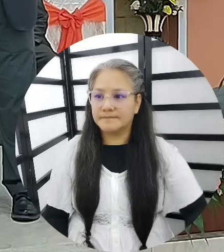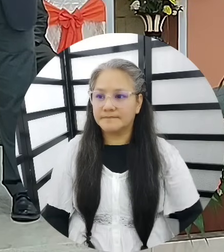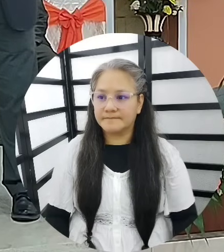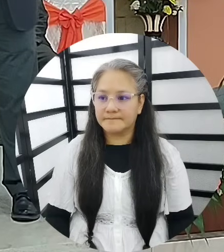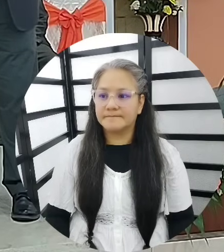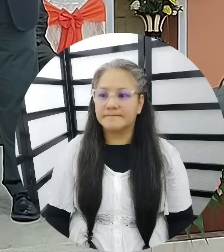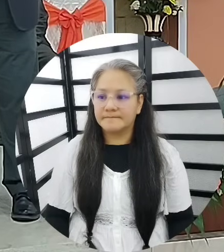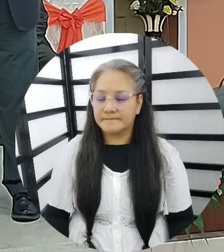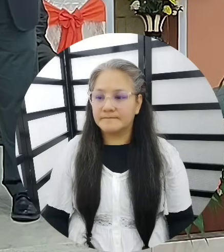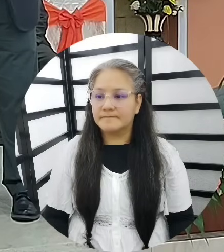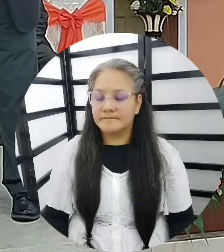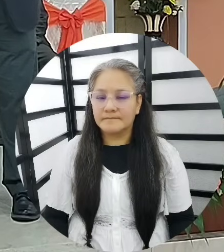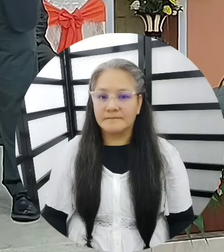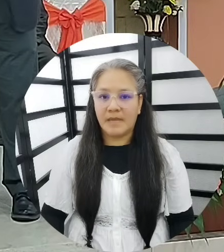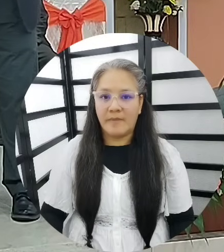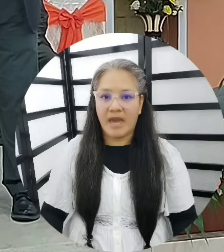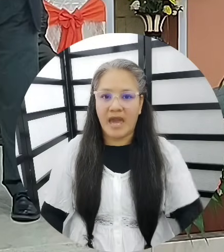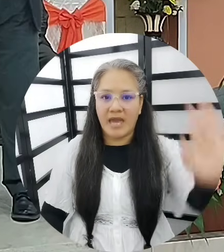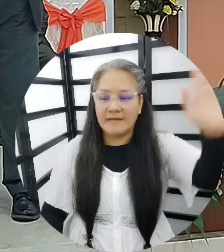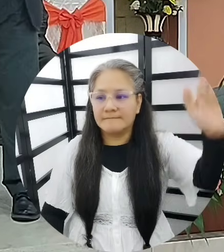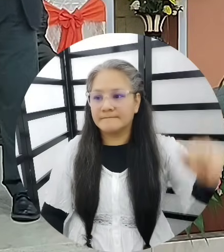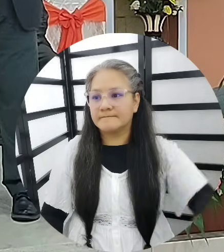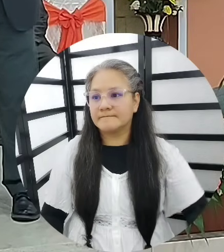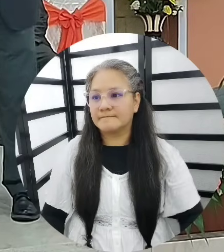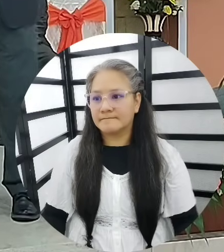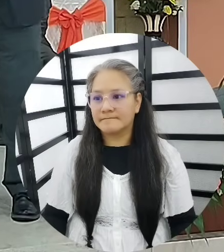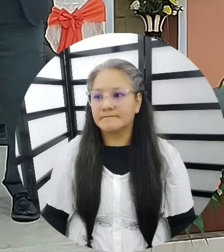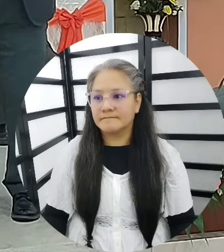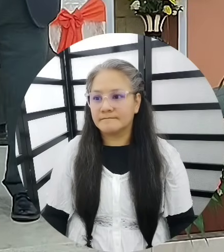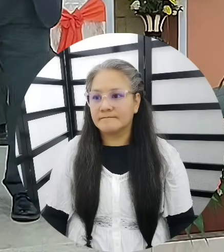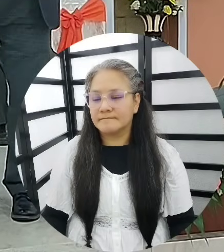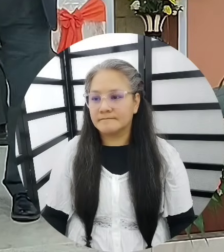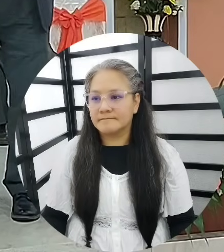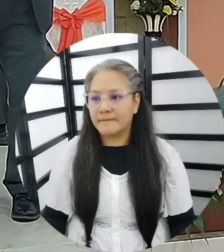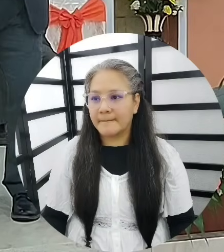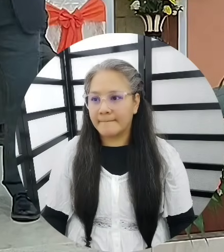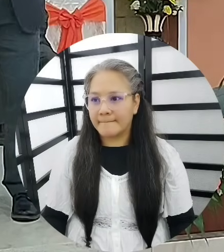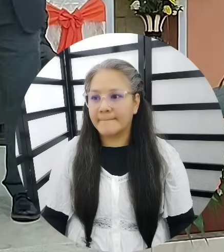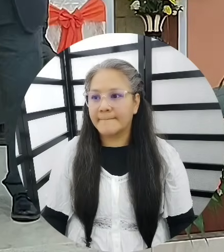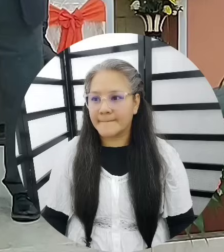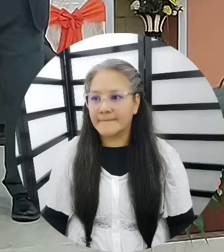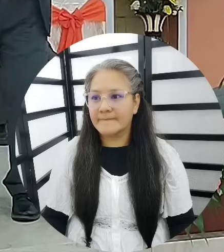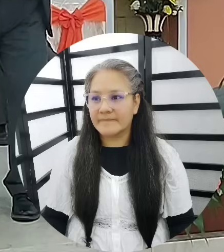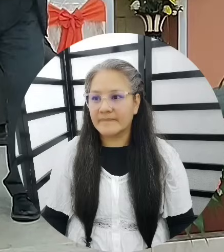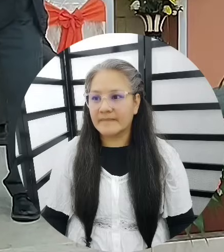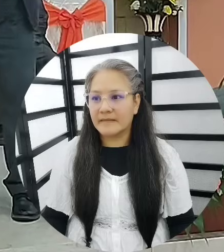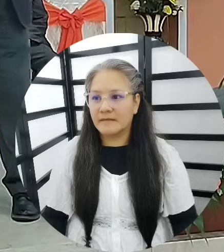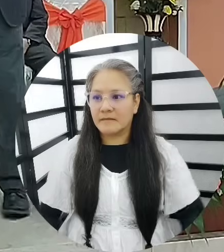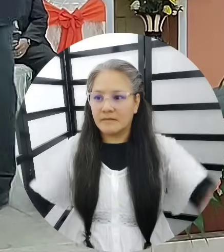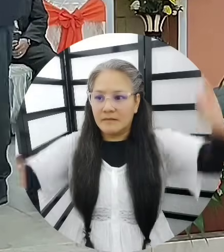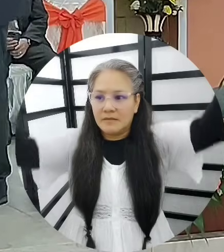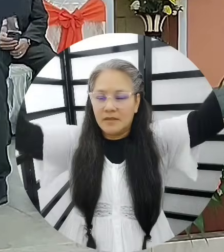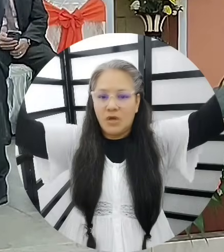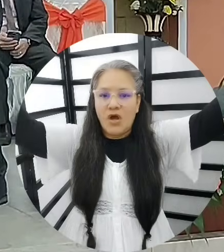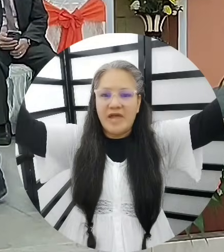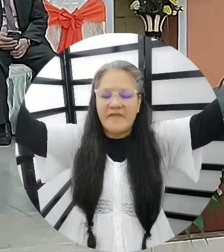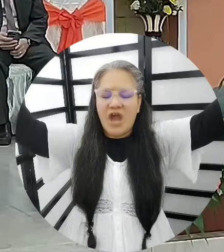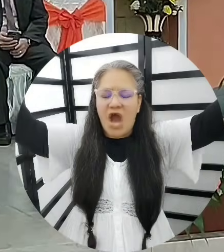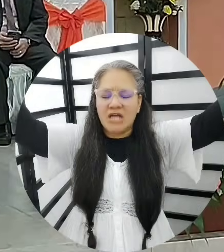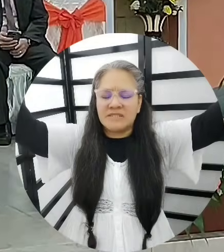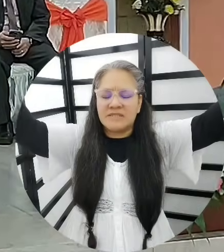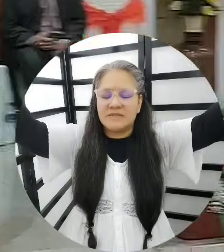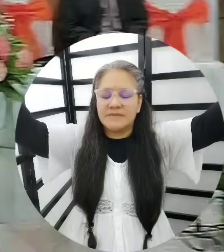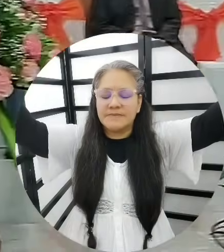amén, y convertirse a Dios y convertirse a Jesucristo por la palabra, no por el Balaam. ¿Cuántos alaban